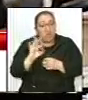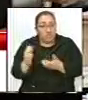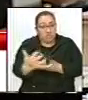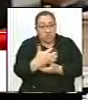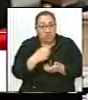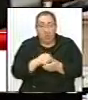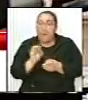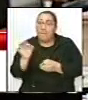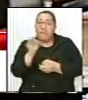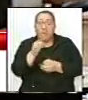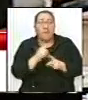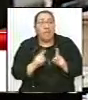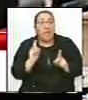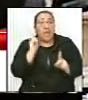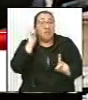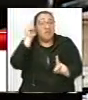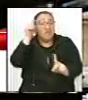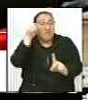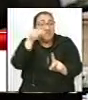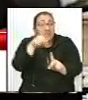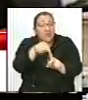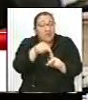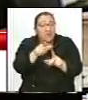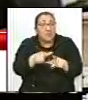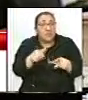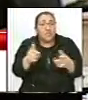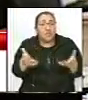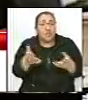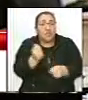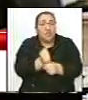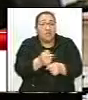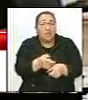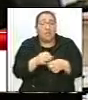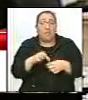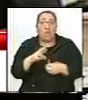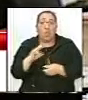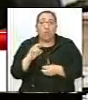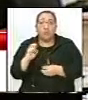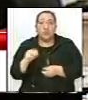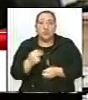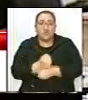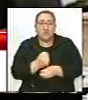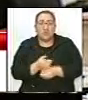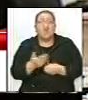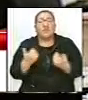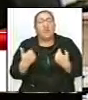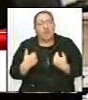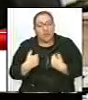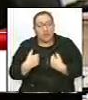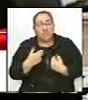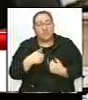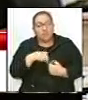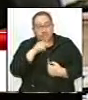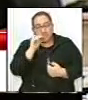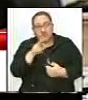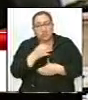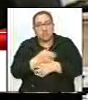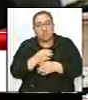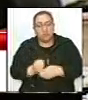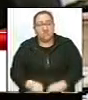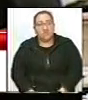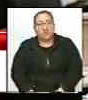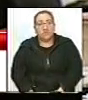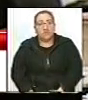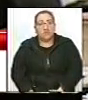pero donde menos llega es al lugar de producción. Entonces, debemos ver la manera